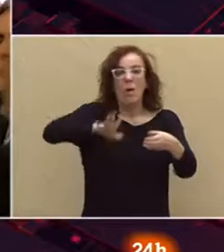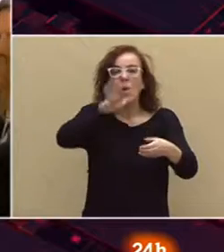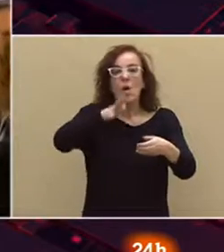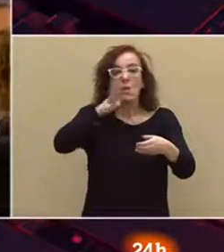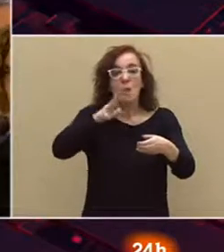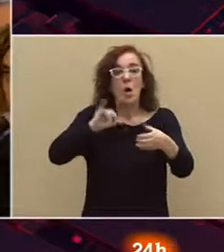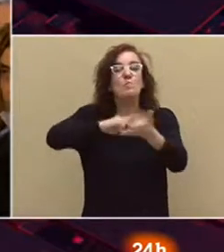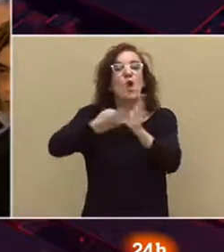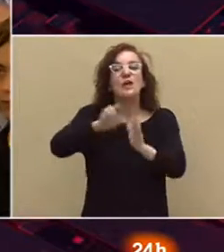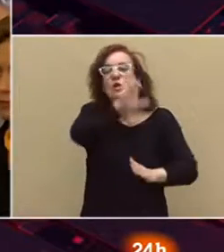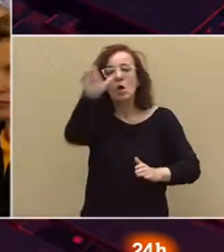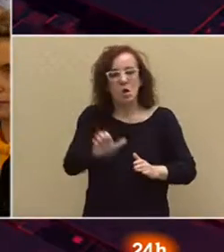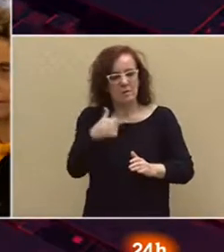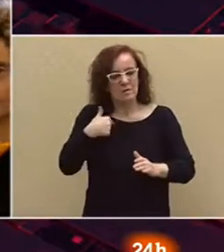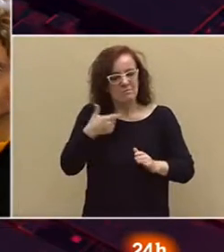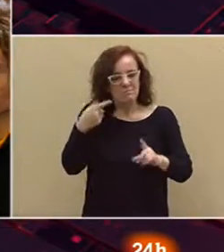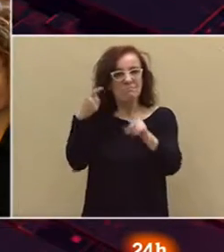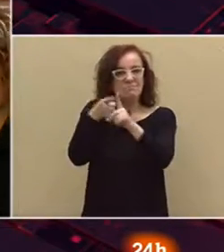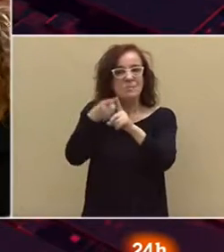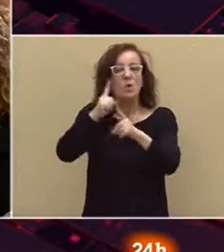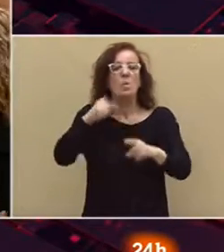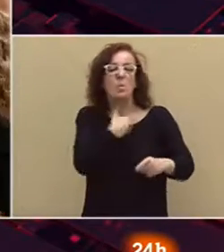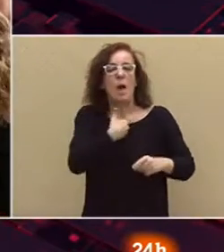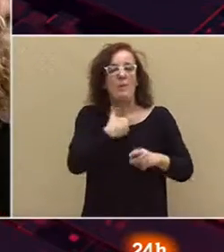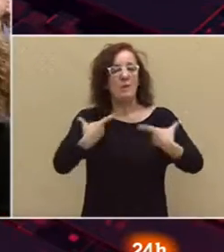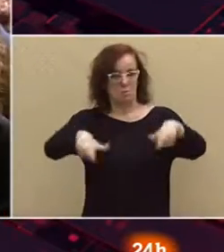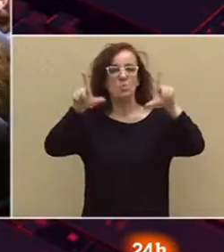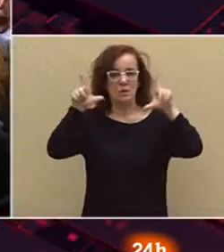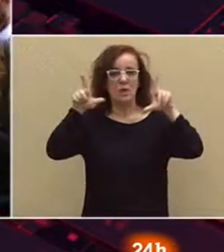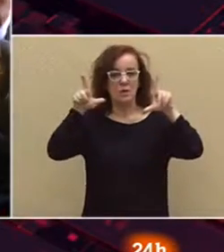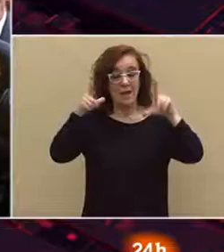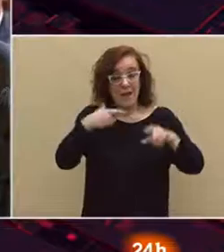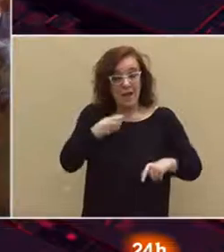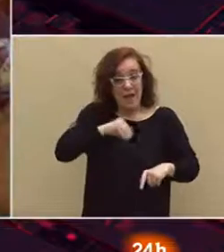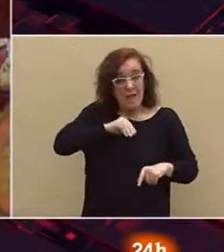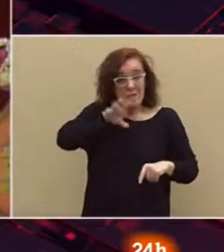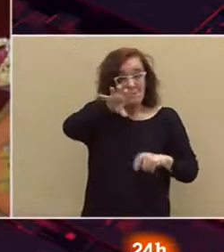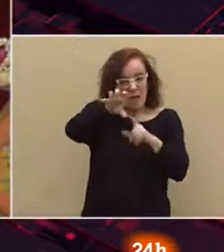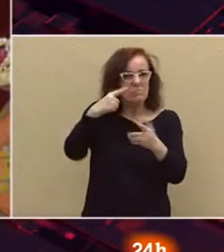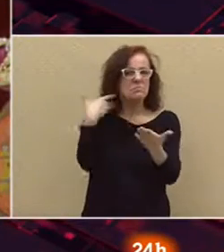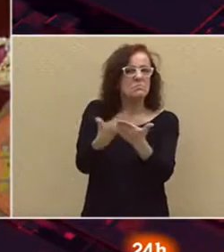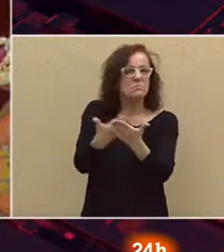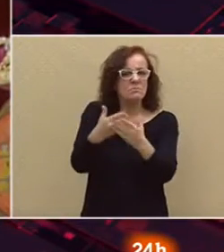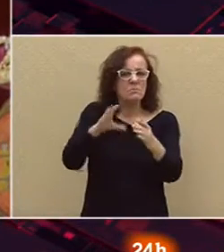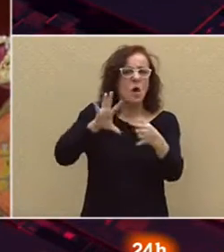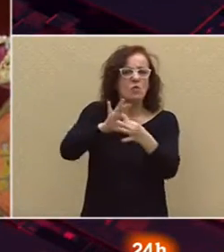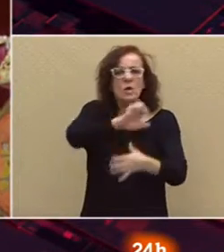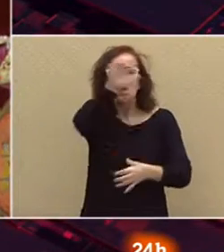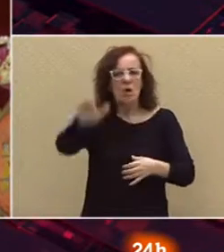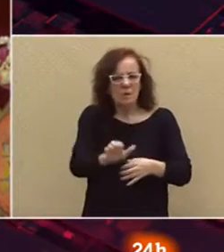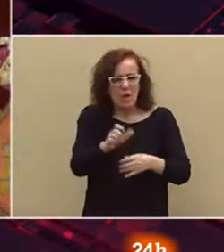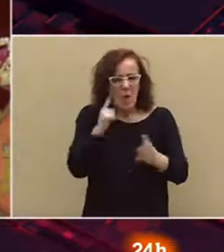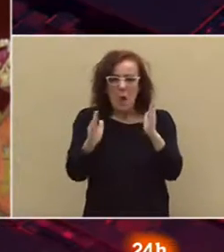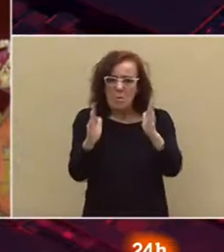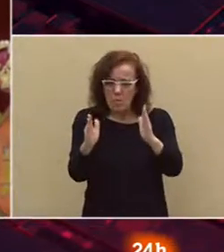sino que desempeñamos en él un papel protagonista. España ha demostrado en la Unión Europea, incluso en los momentos más